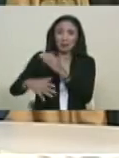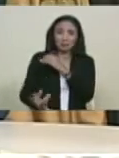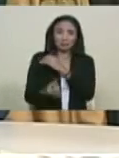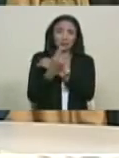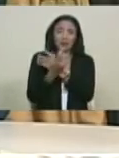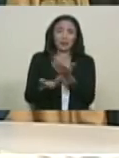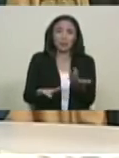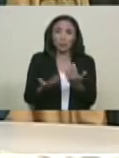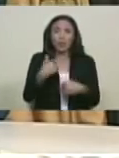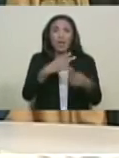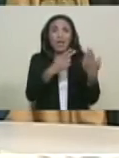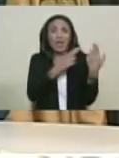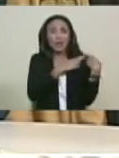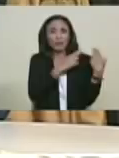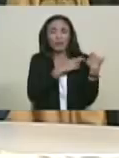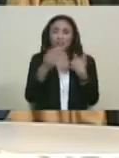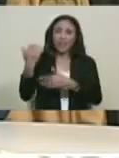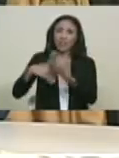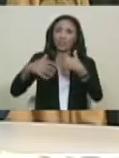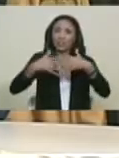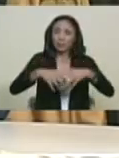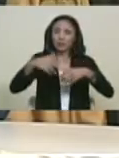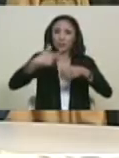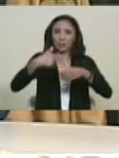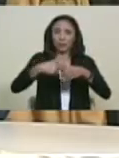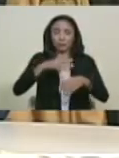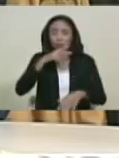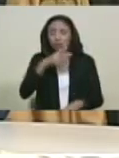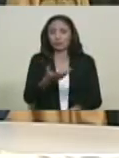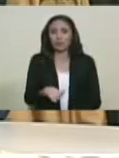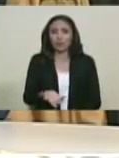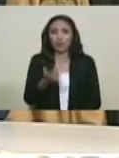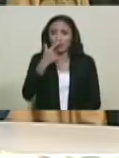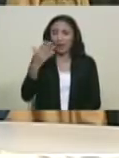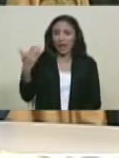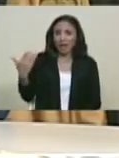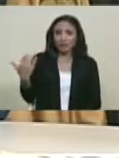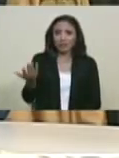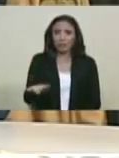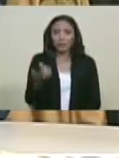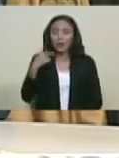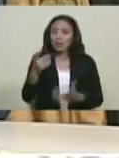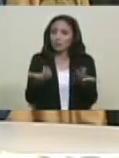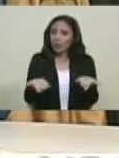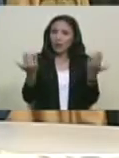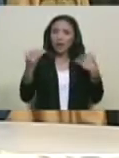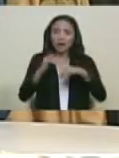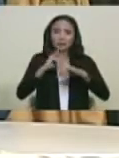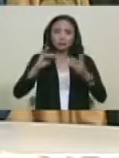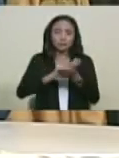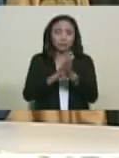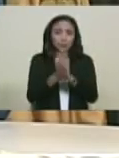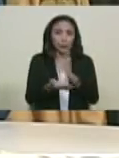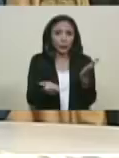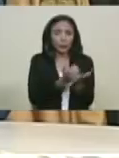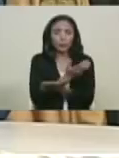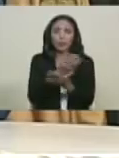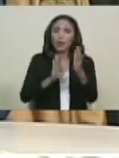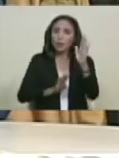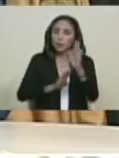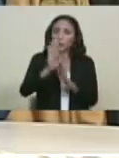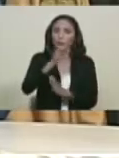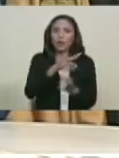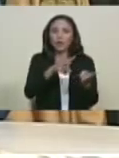pedevesa te metiendo en verdad liberar los ingresos aumentar la producción y